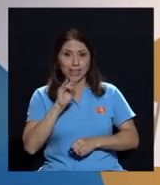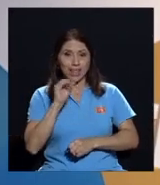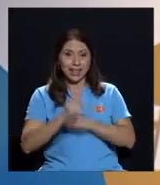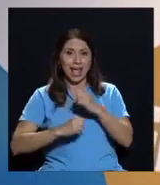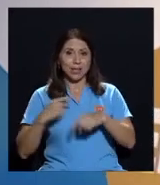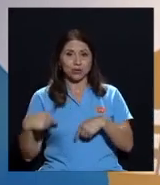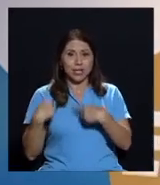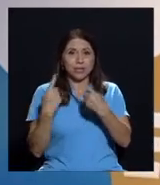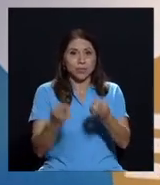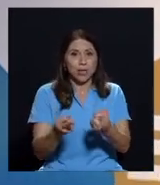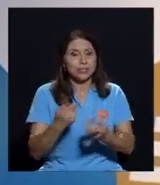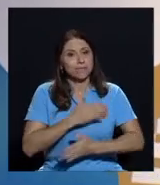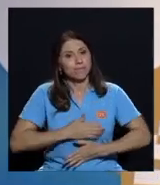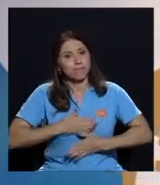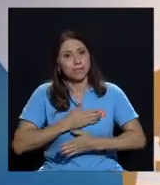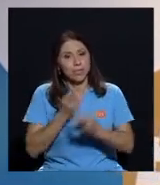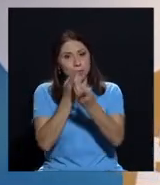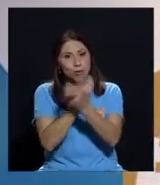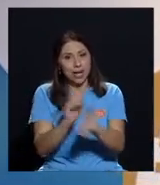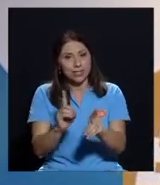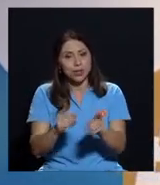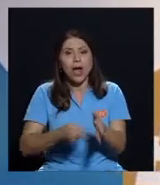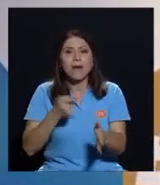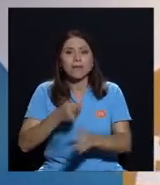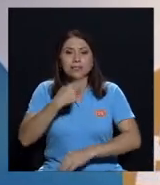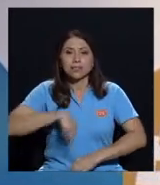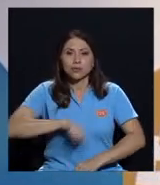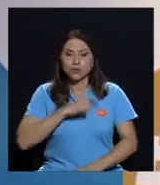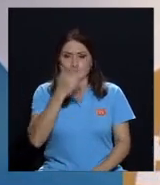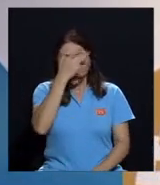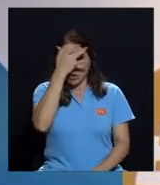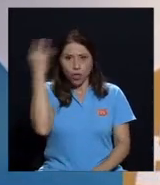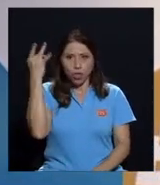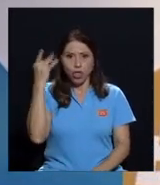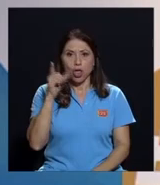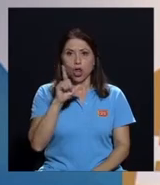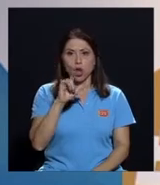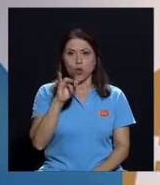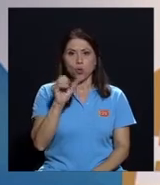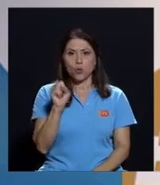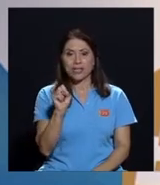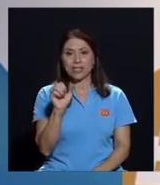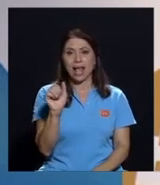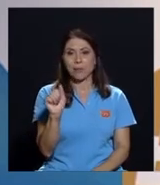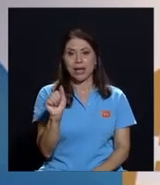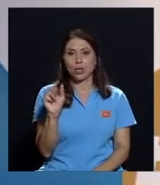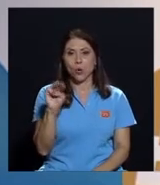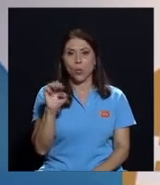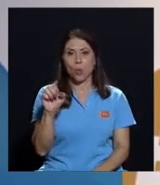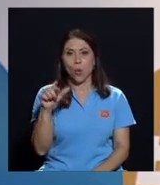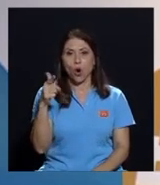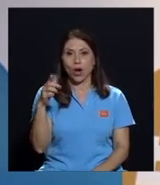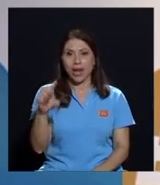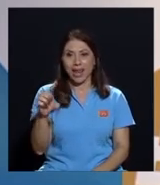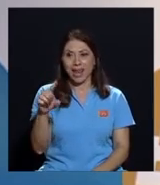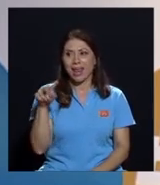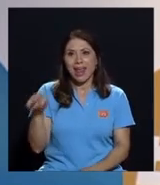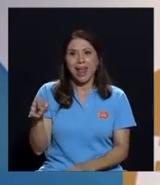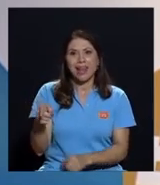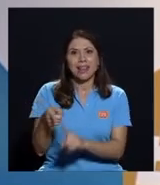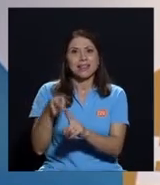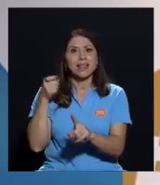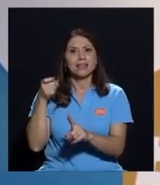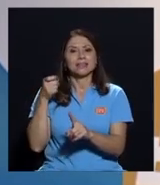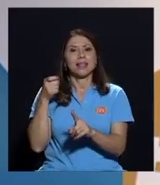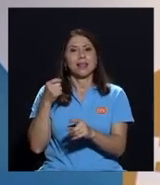democracia que tenemos a veces también se nos olvida por ejemplo que luis alberto monge como presidente vino por ejemplo el sindicalismo